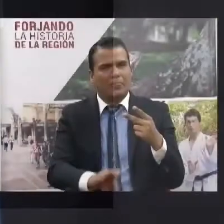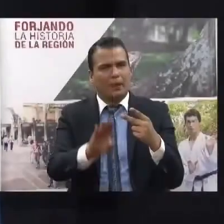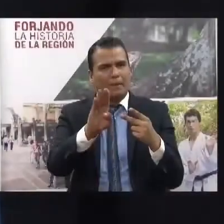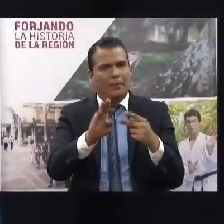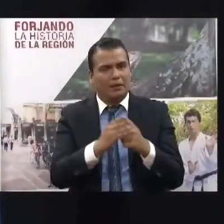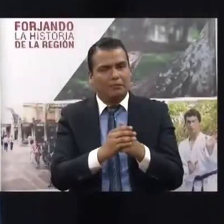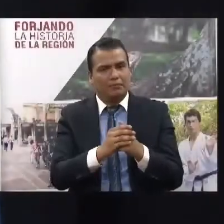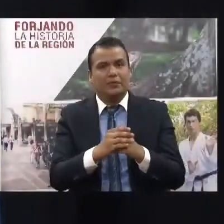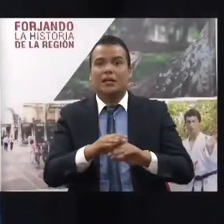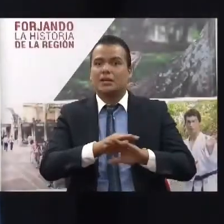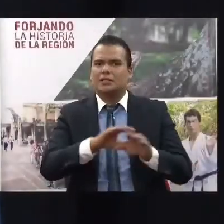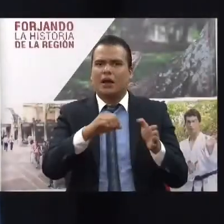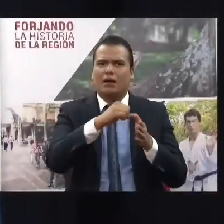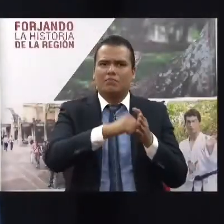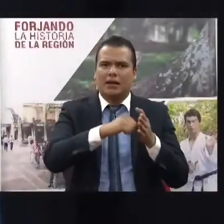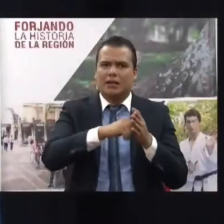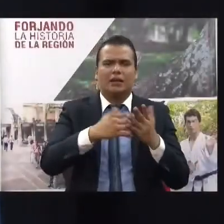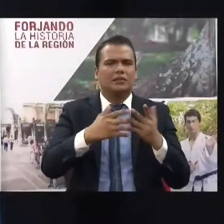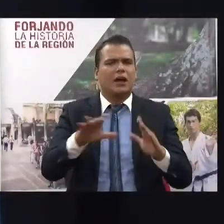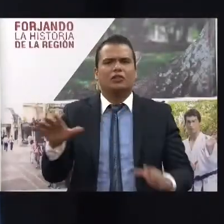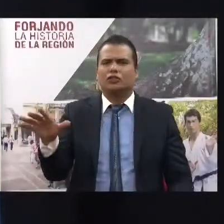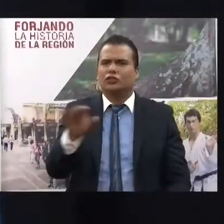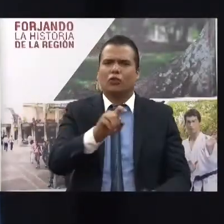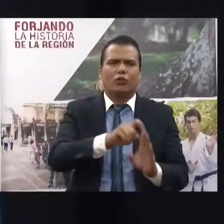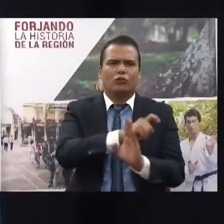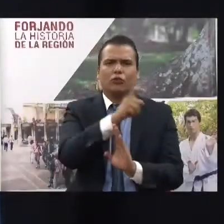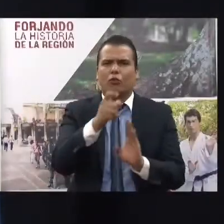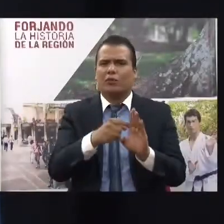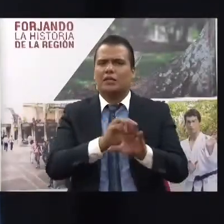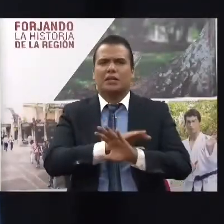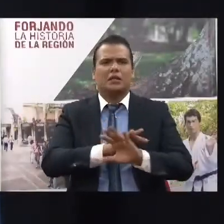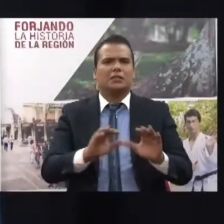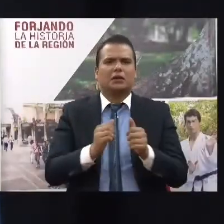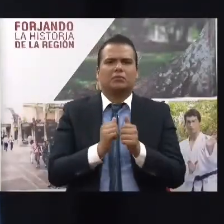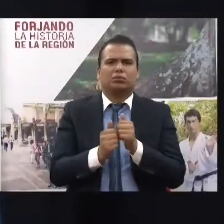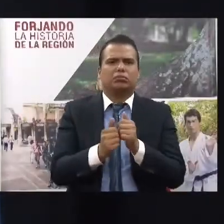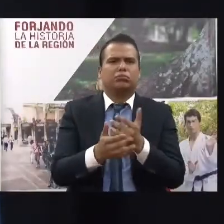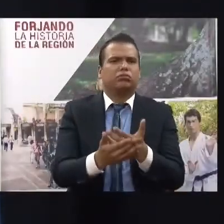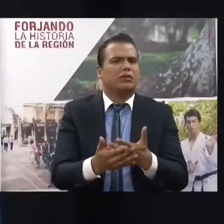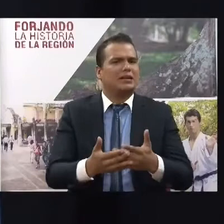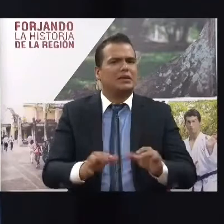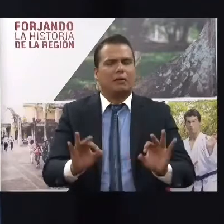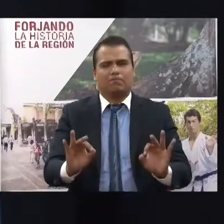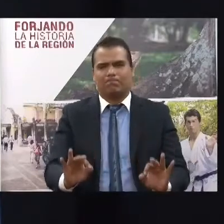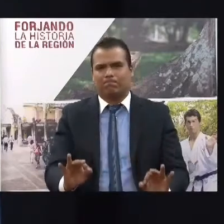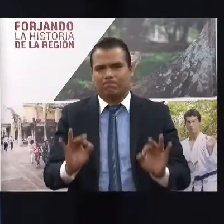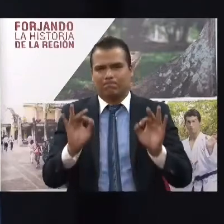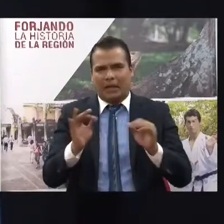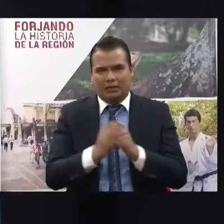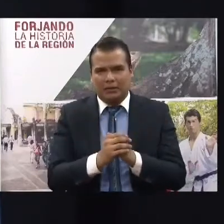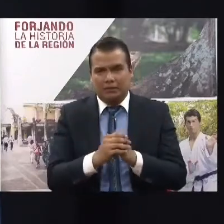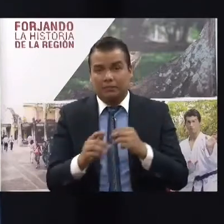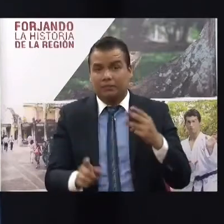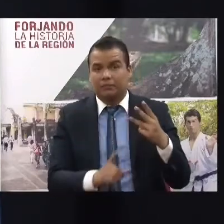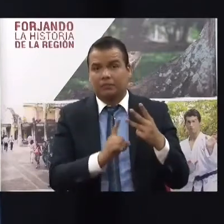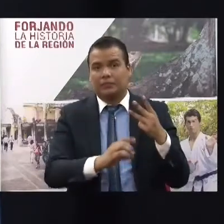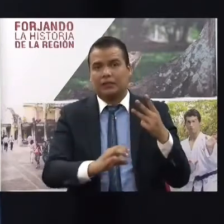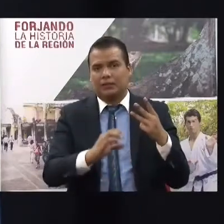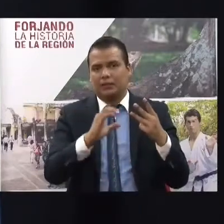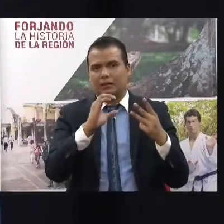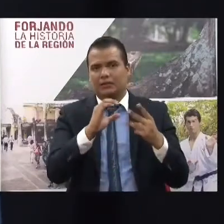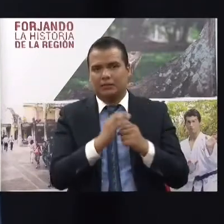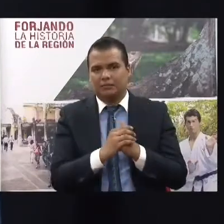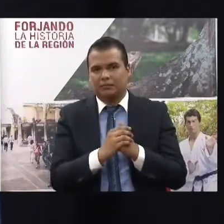y aprobado todas las asignaturas y las actividades académicas que constituyen los respectivos planes de estudio. C.